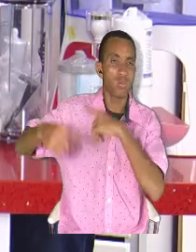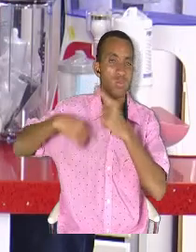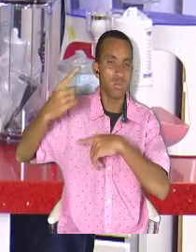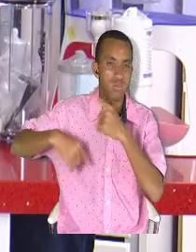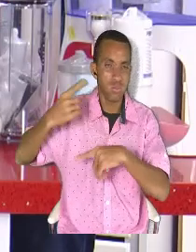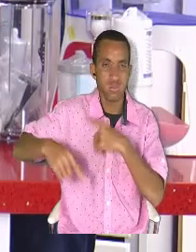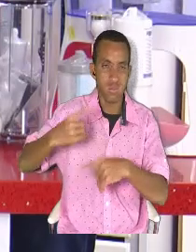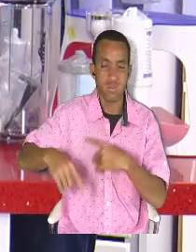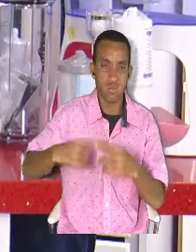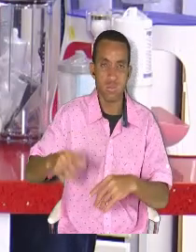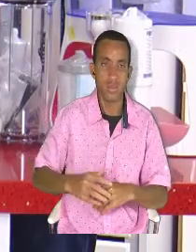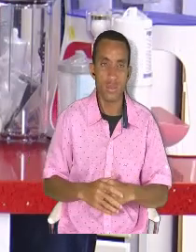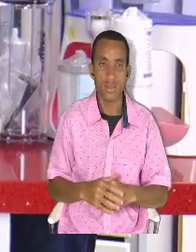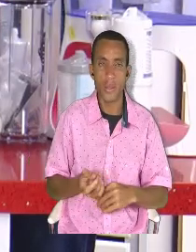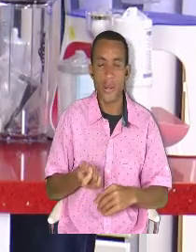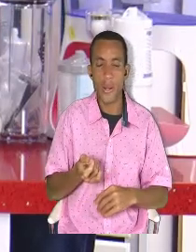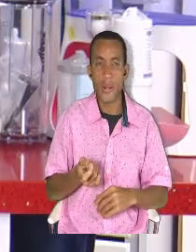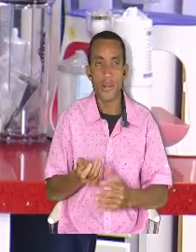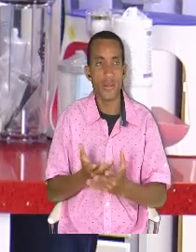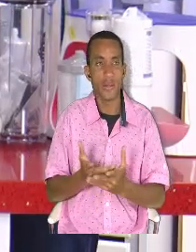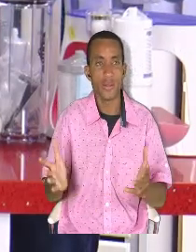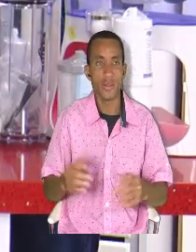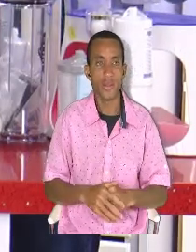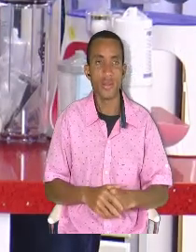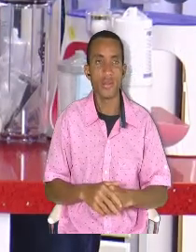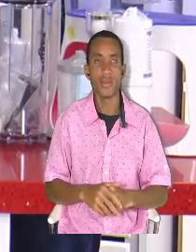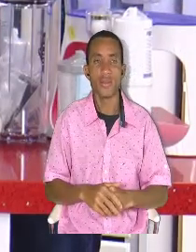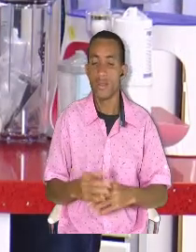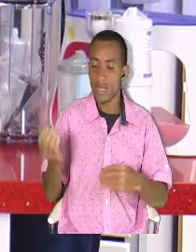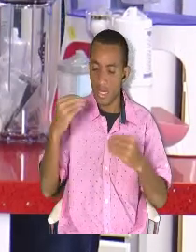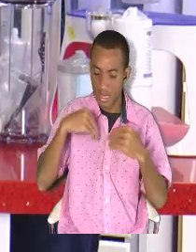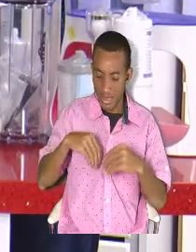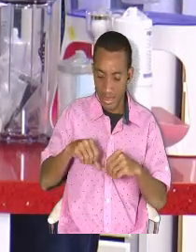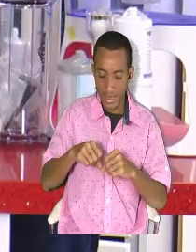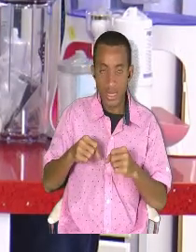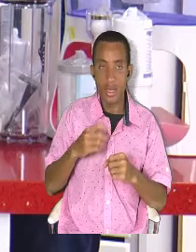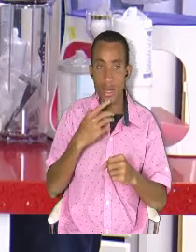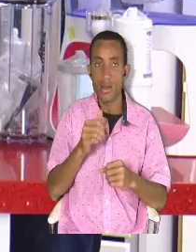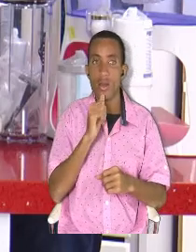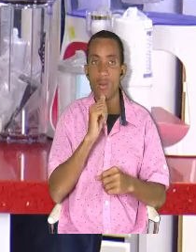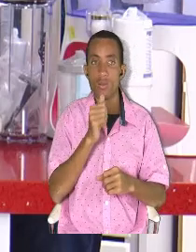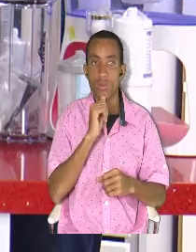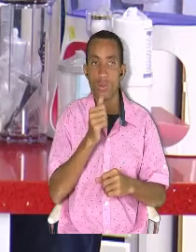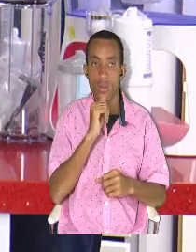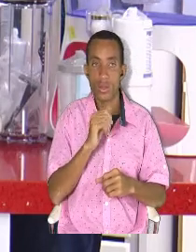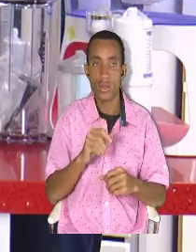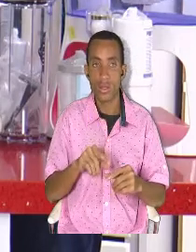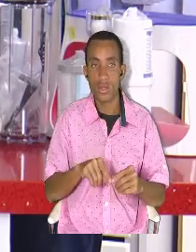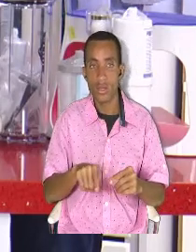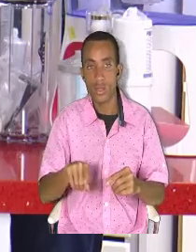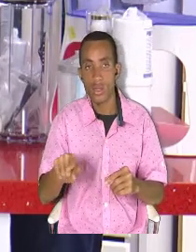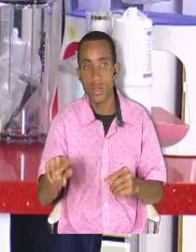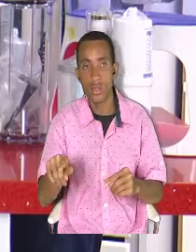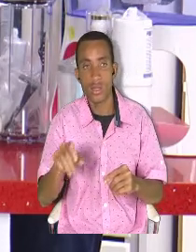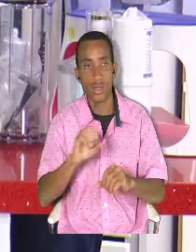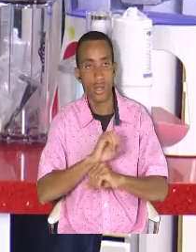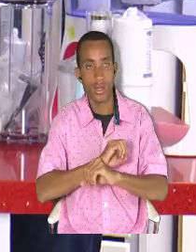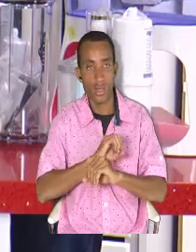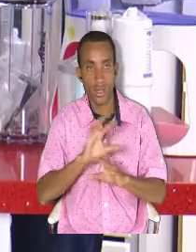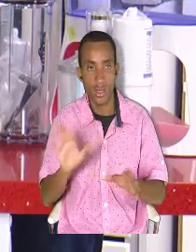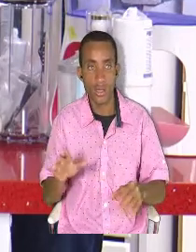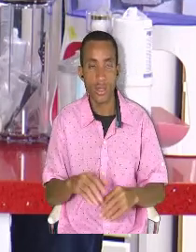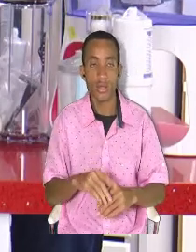Los microporos, todo lo dañino para nuestro cuerpo. ¿Sí? Pueden ir el agua sucia y del otro lado le sale totalmente transparente. Sí, qué bien. Con ese